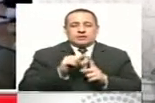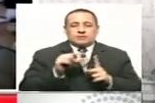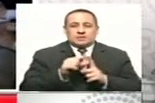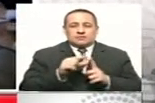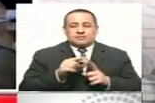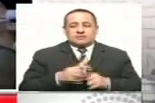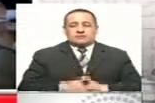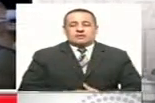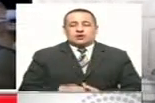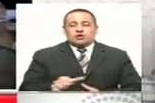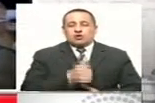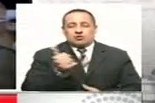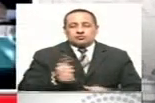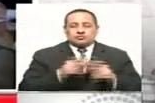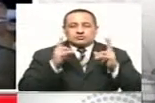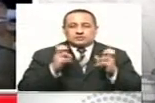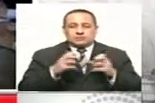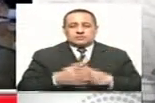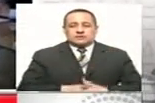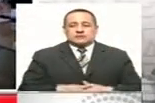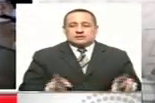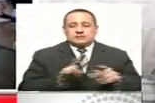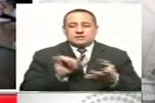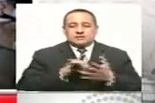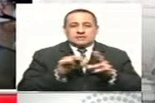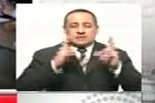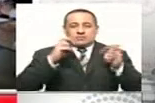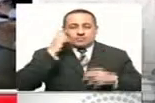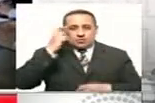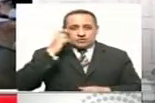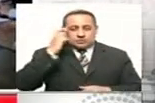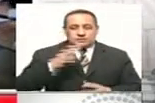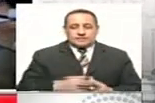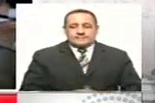respecto a algunos temas de carácter político.